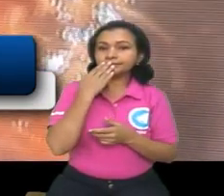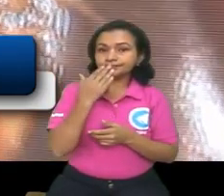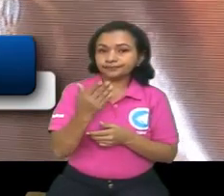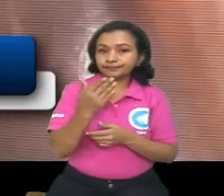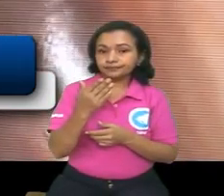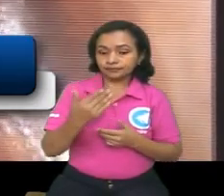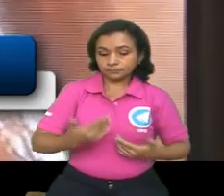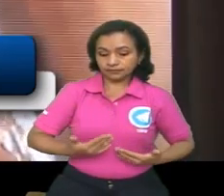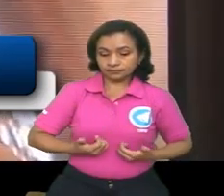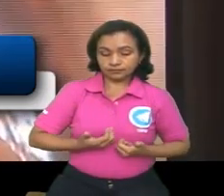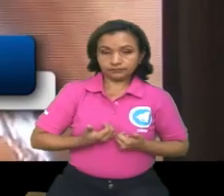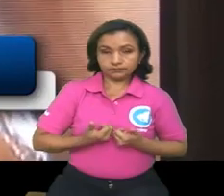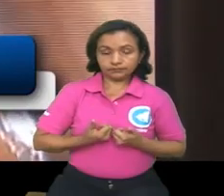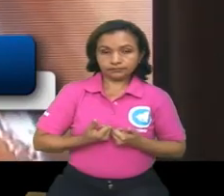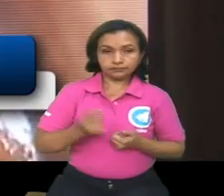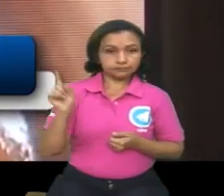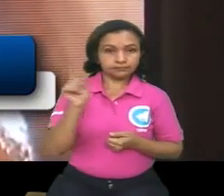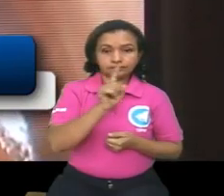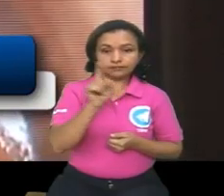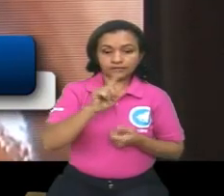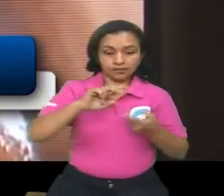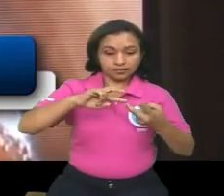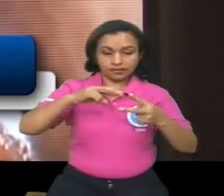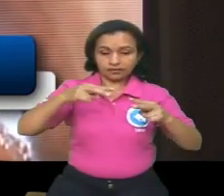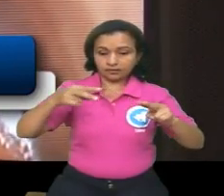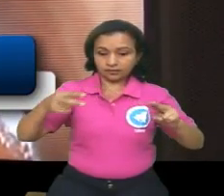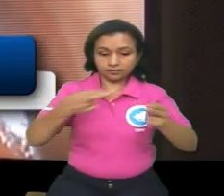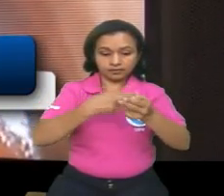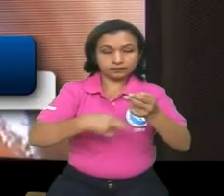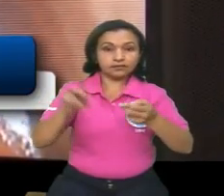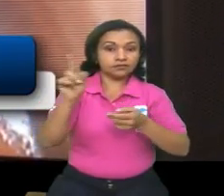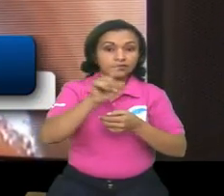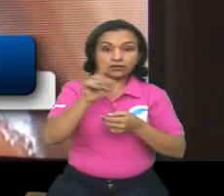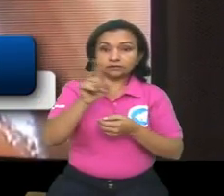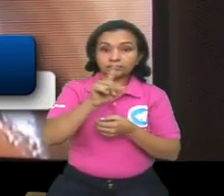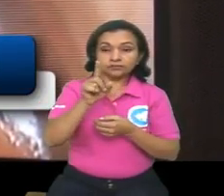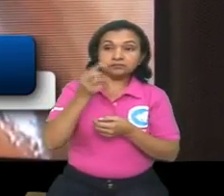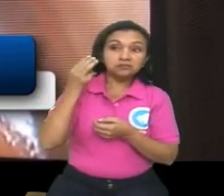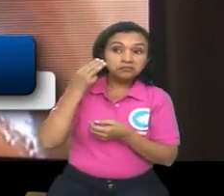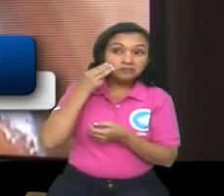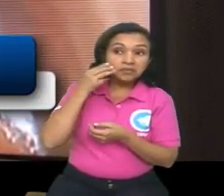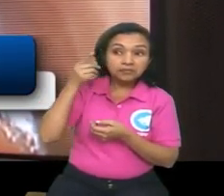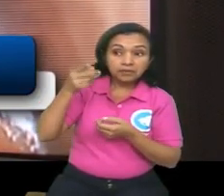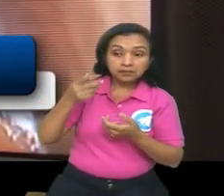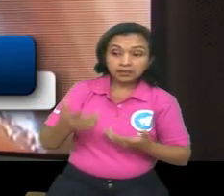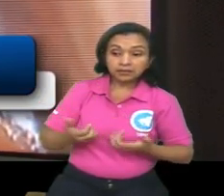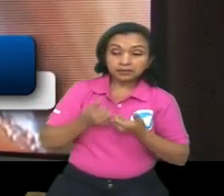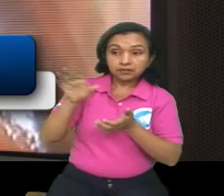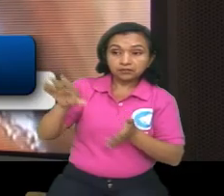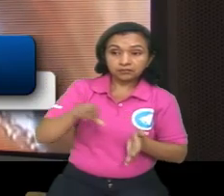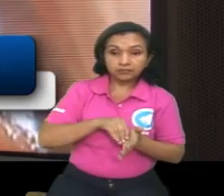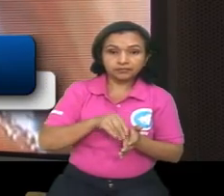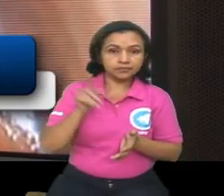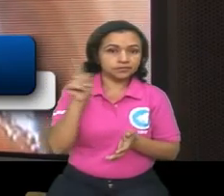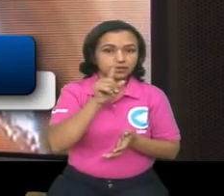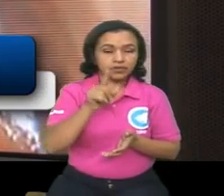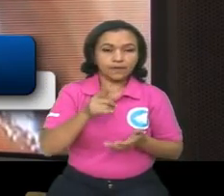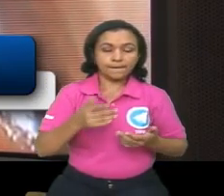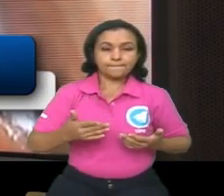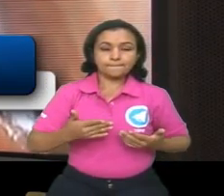diferencia del cáncer de mama, no tiene que ver la génesis con que sea genético, no es como el cáncer de mama, que si la mamá,